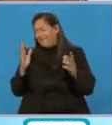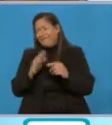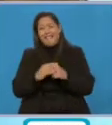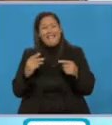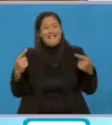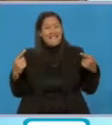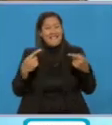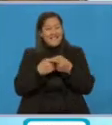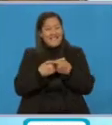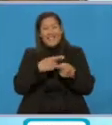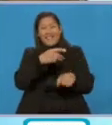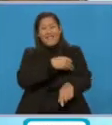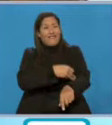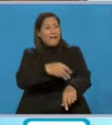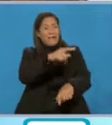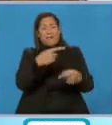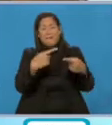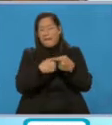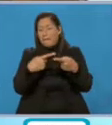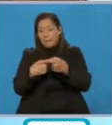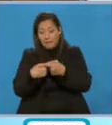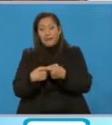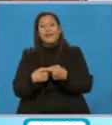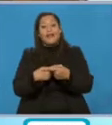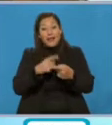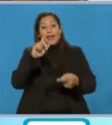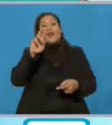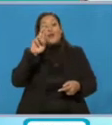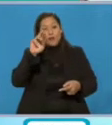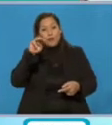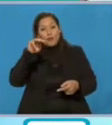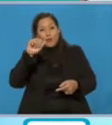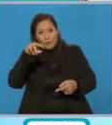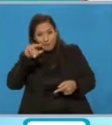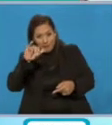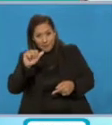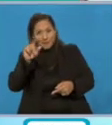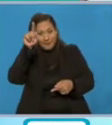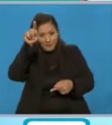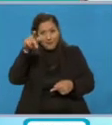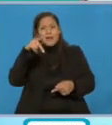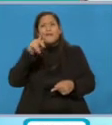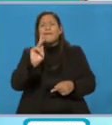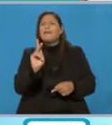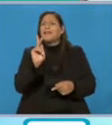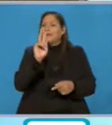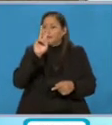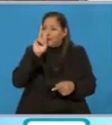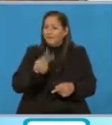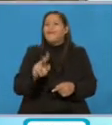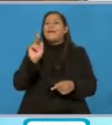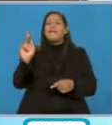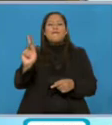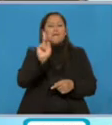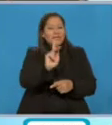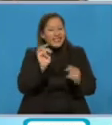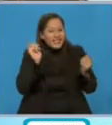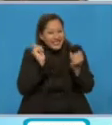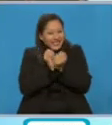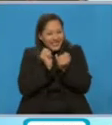común y corriente, ¿no? Y no te creas, es Rumania, pero te lo juro que hay como algo muy similar